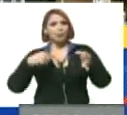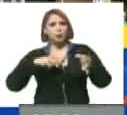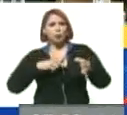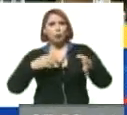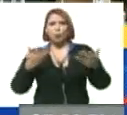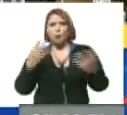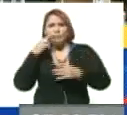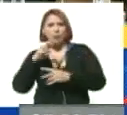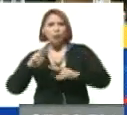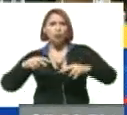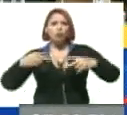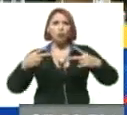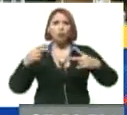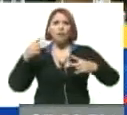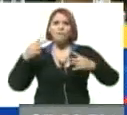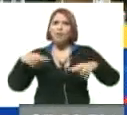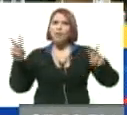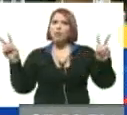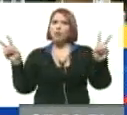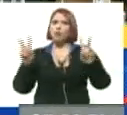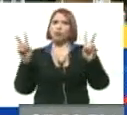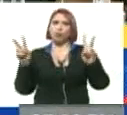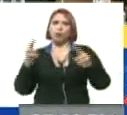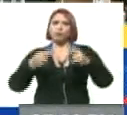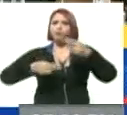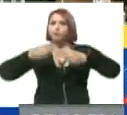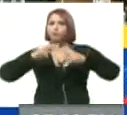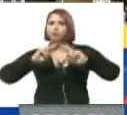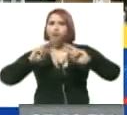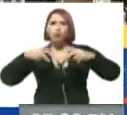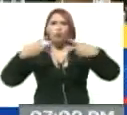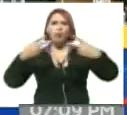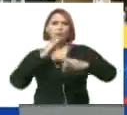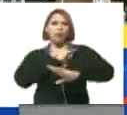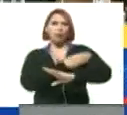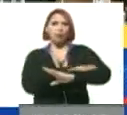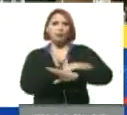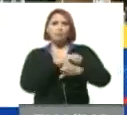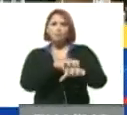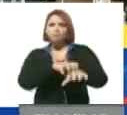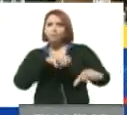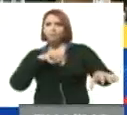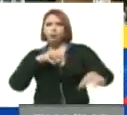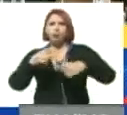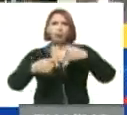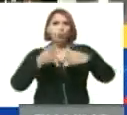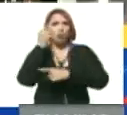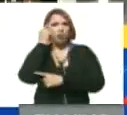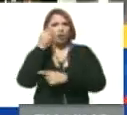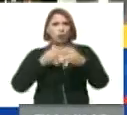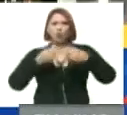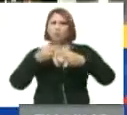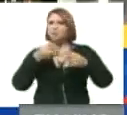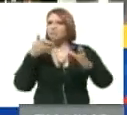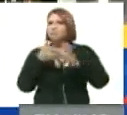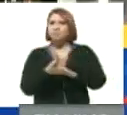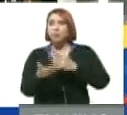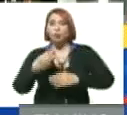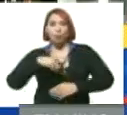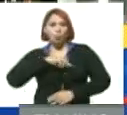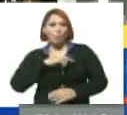victorias, construyendo una nueva fuerza, construyendo una nueva mayoría, todos los días. ¿Con qué la construimos? Con la